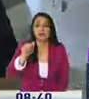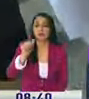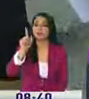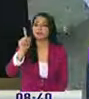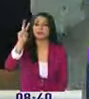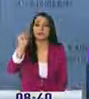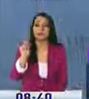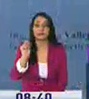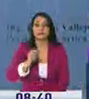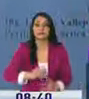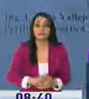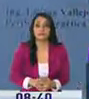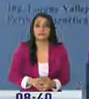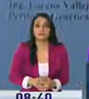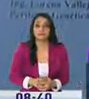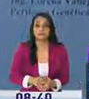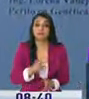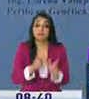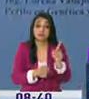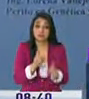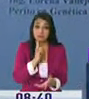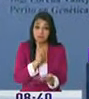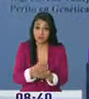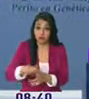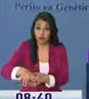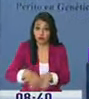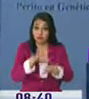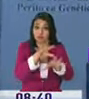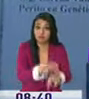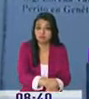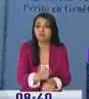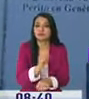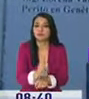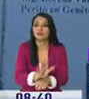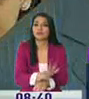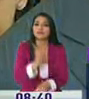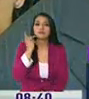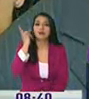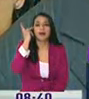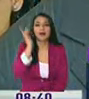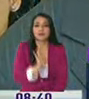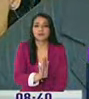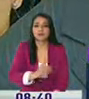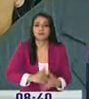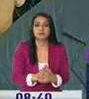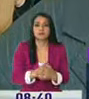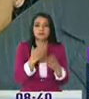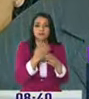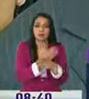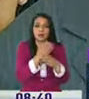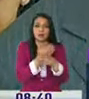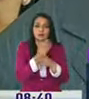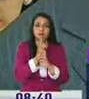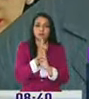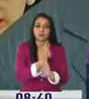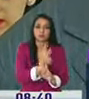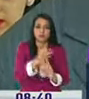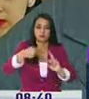dicha menor, a sus supuestos captores, que desde un principio dijeron ser sus padres. Cálculos realizados sobre la base de los resultados